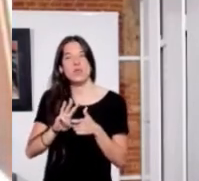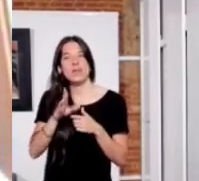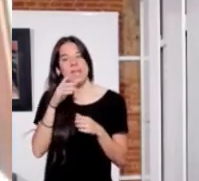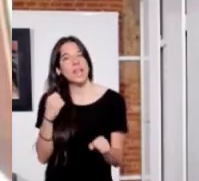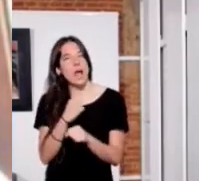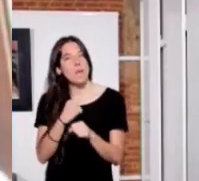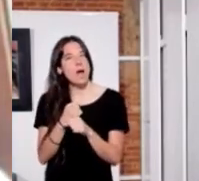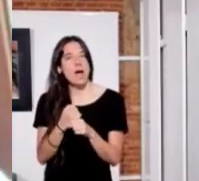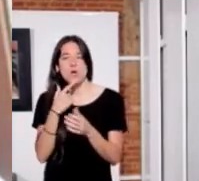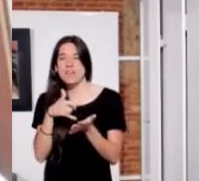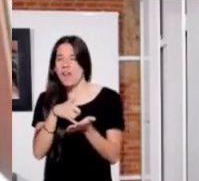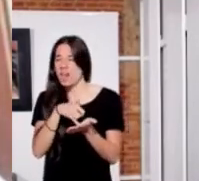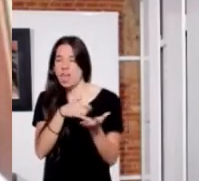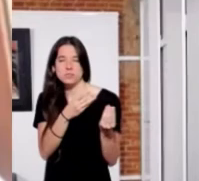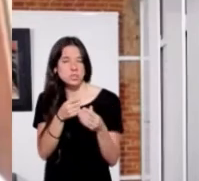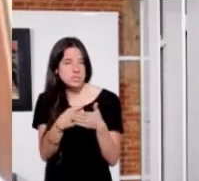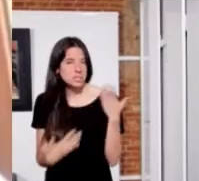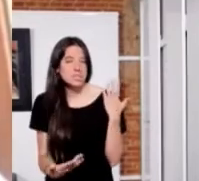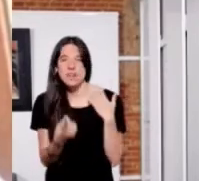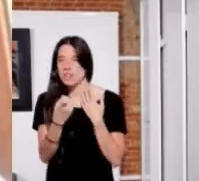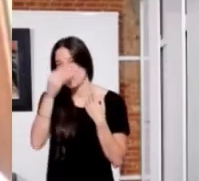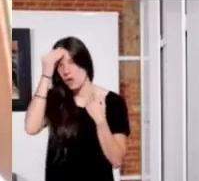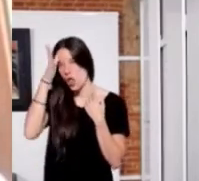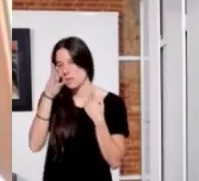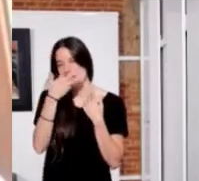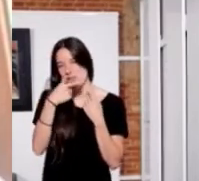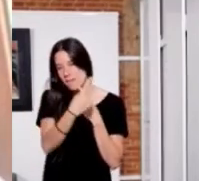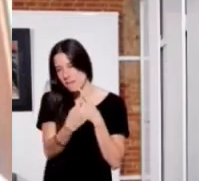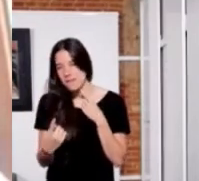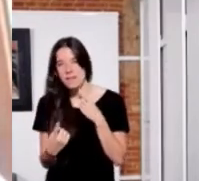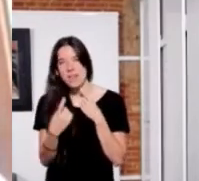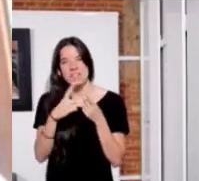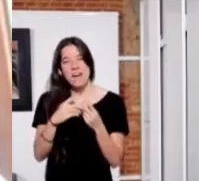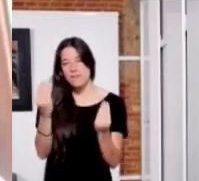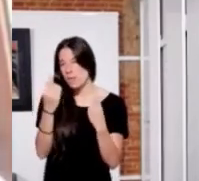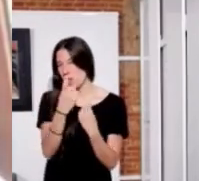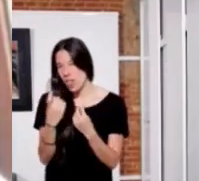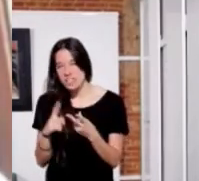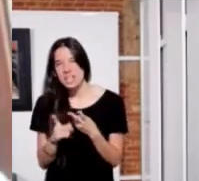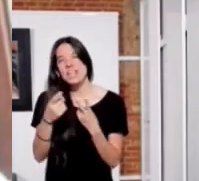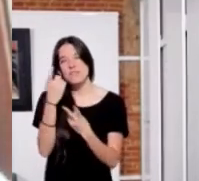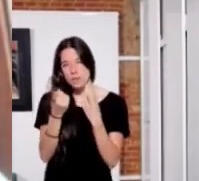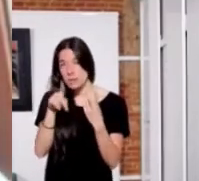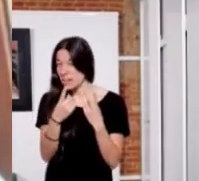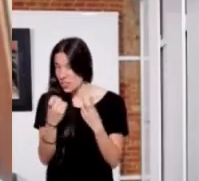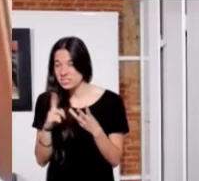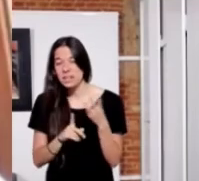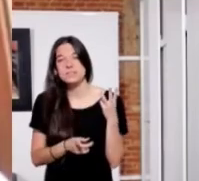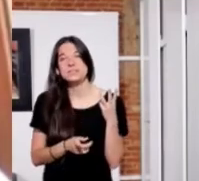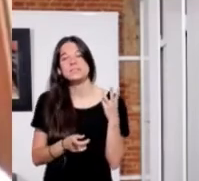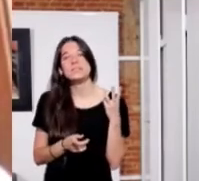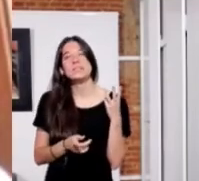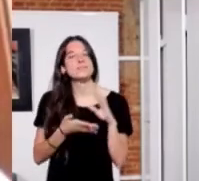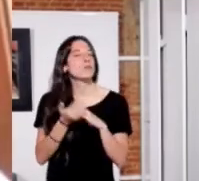muchísimas fragilidades necesita conocimientos, necesita formación e información. No